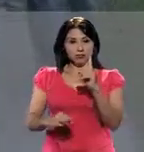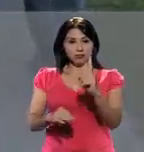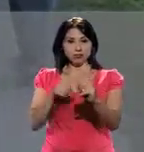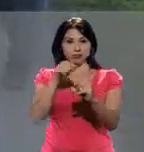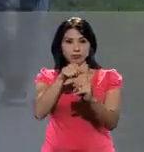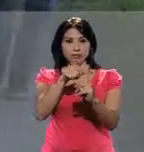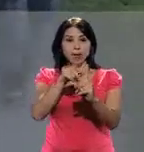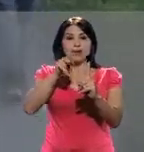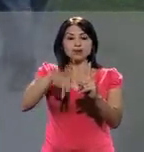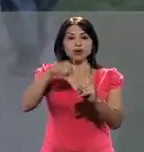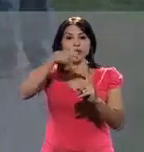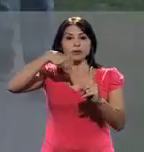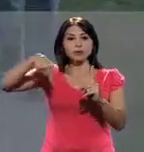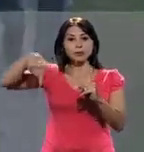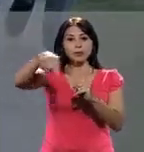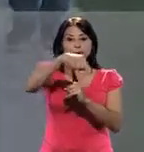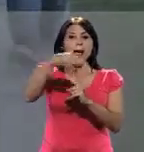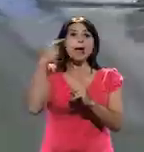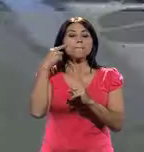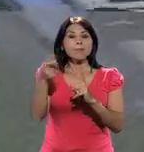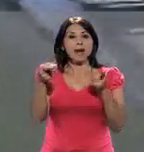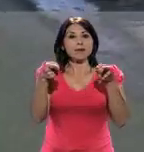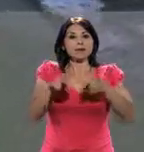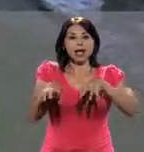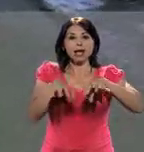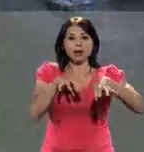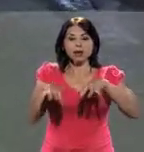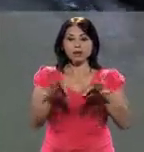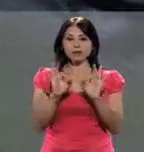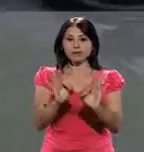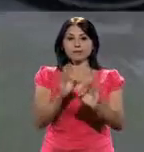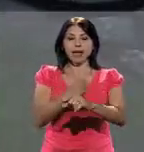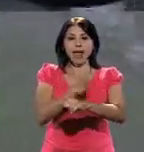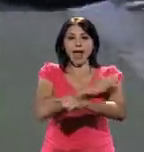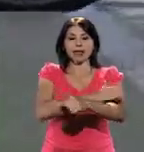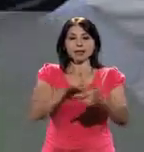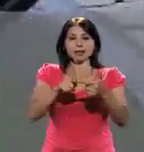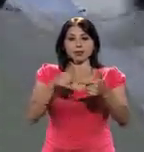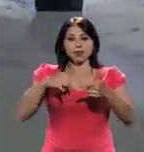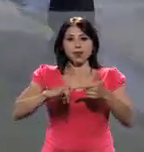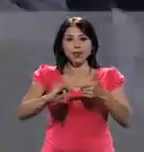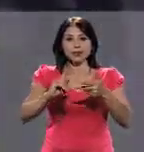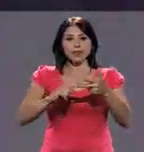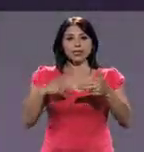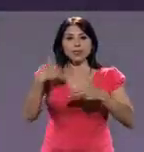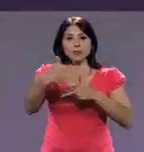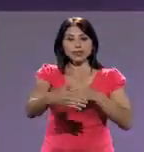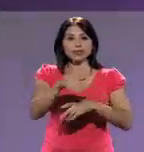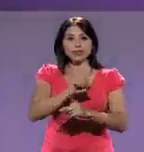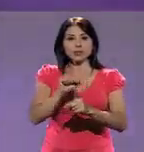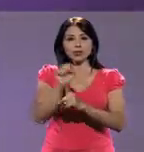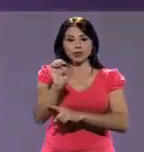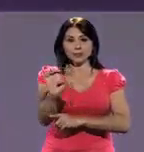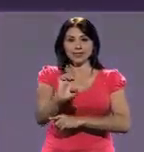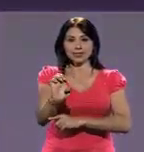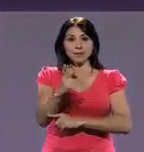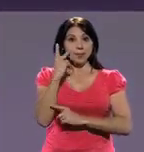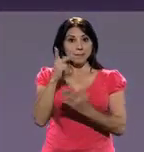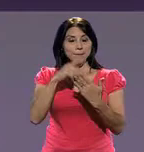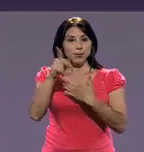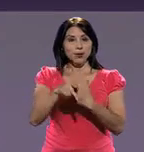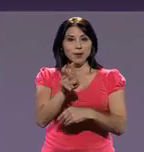reaccionar antes durante y después de una situación de emergencia nexos viernes y lunes